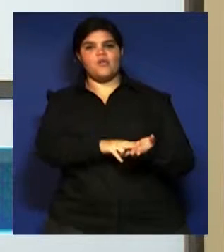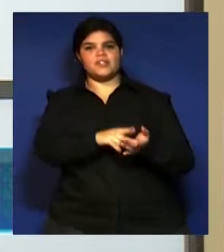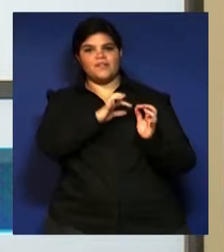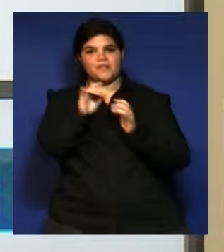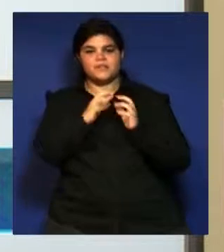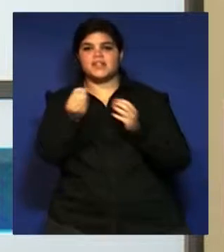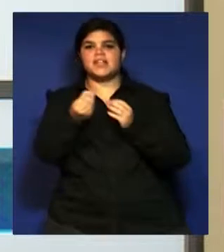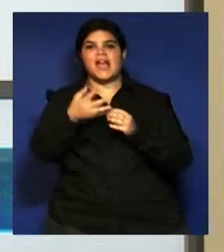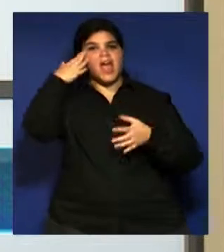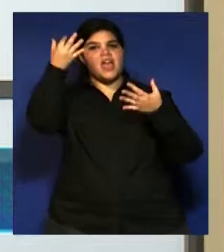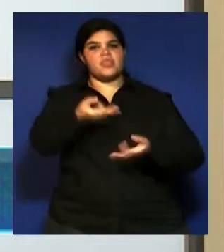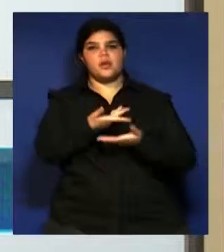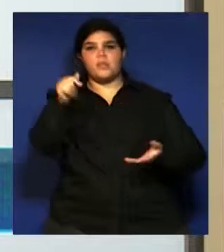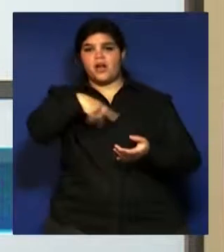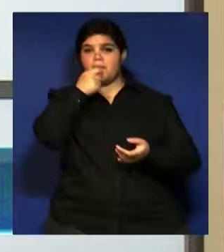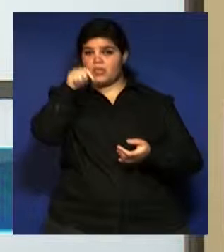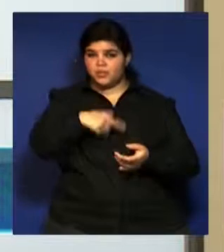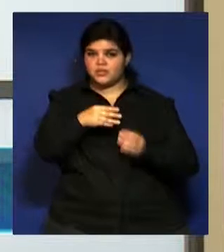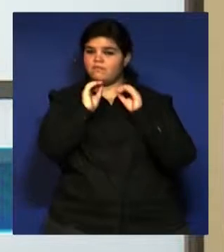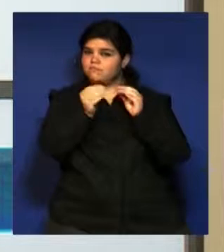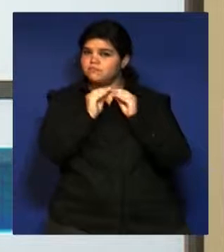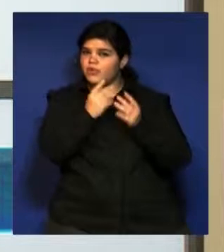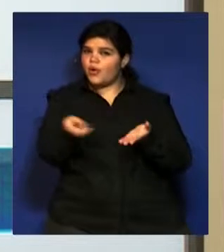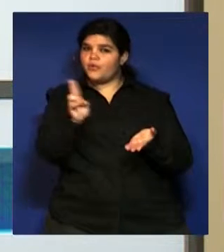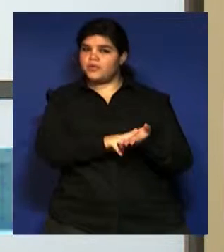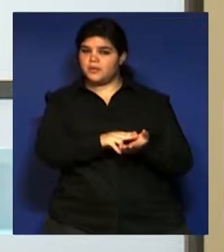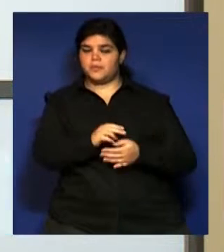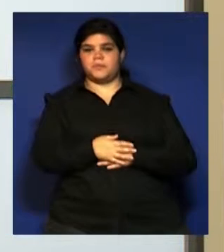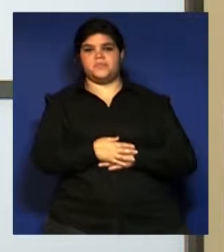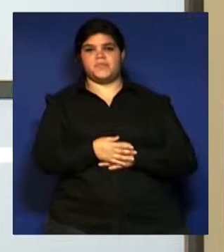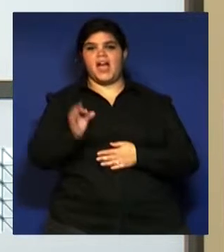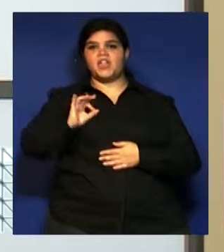tema de la ética pública en la provincia, dado que en realidad desde